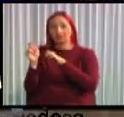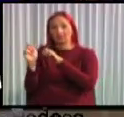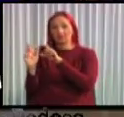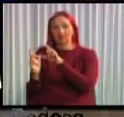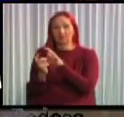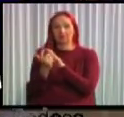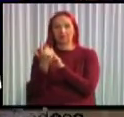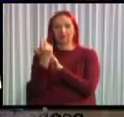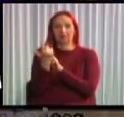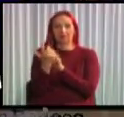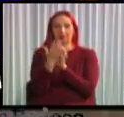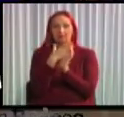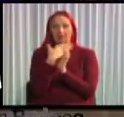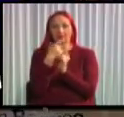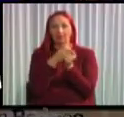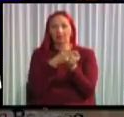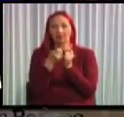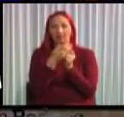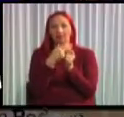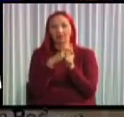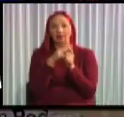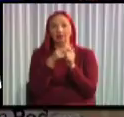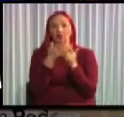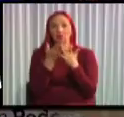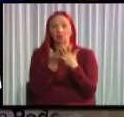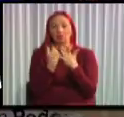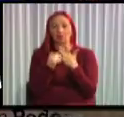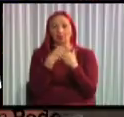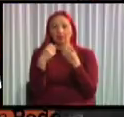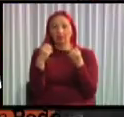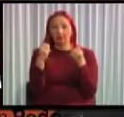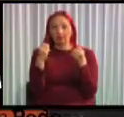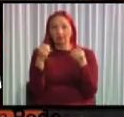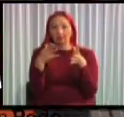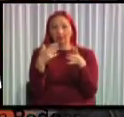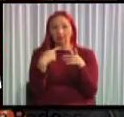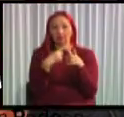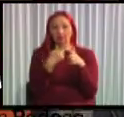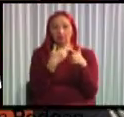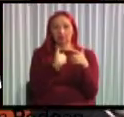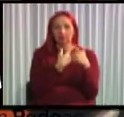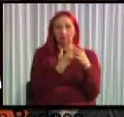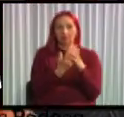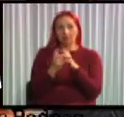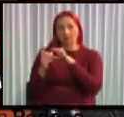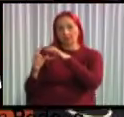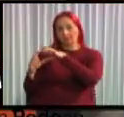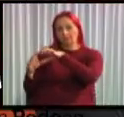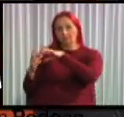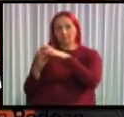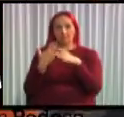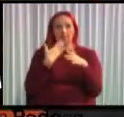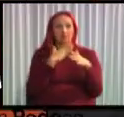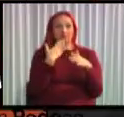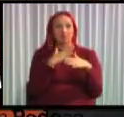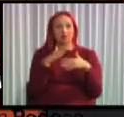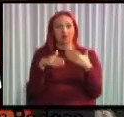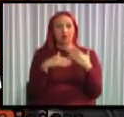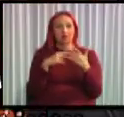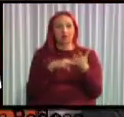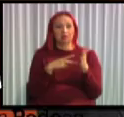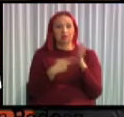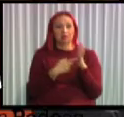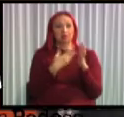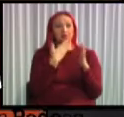como el que manipulaba mejor. Exactamente. Entonces cuando uno perdía, pues uno tenía un trompo más malo, más feo, que